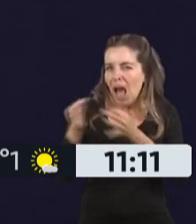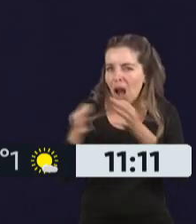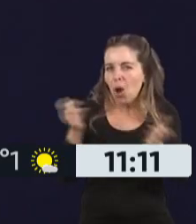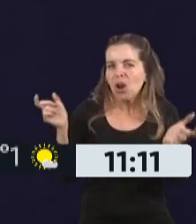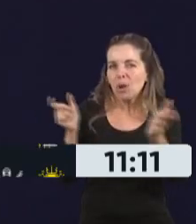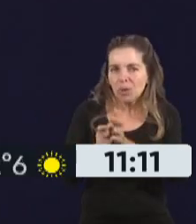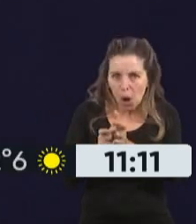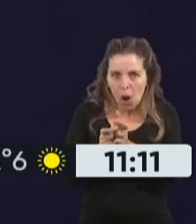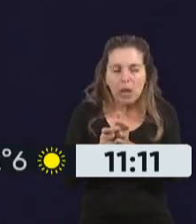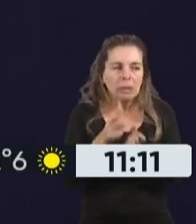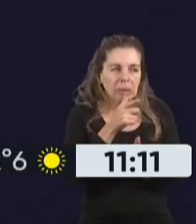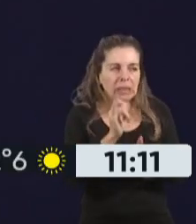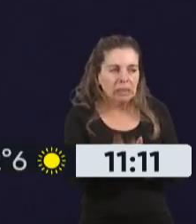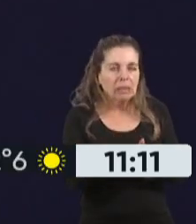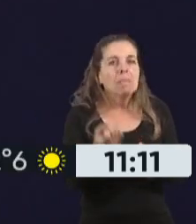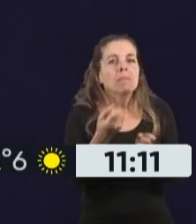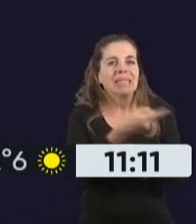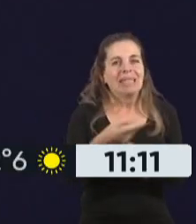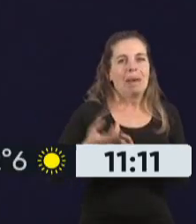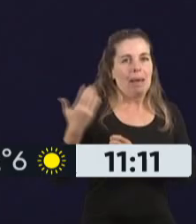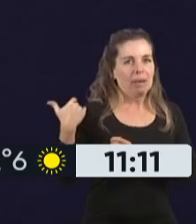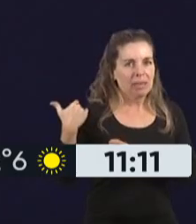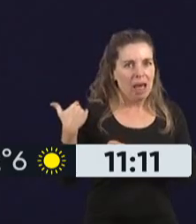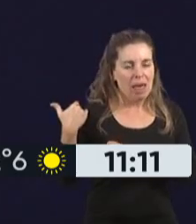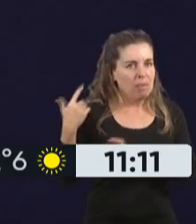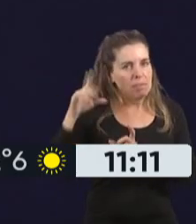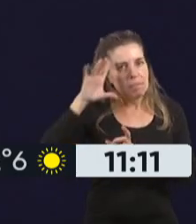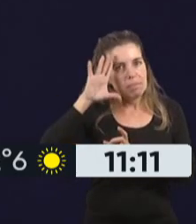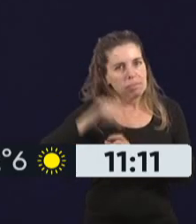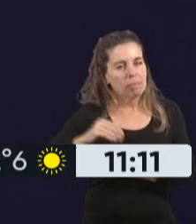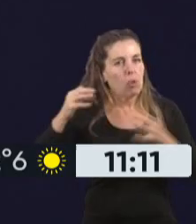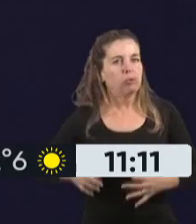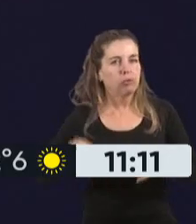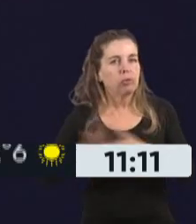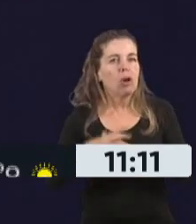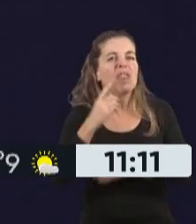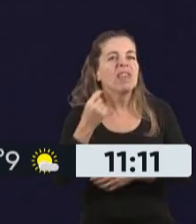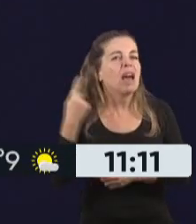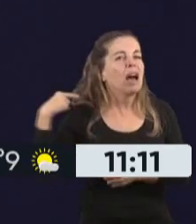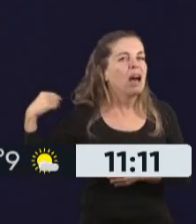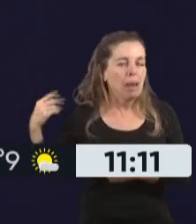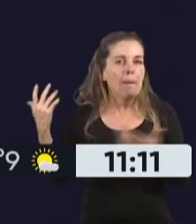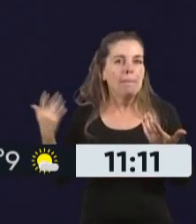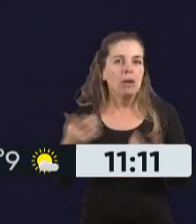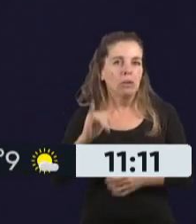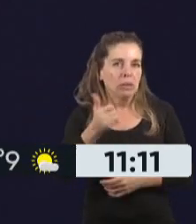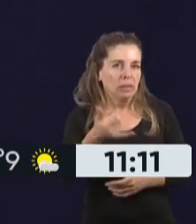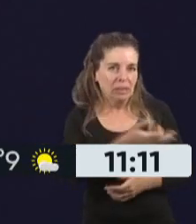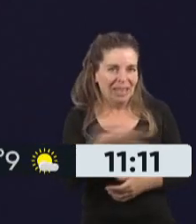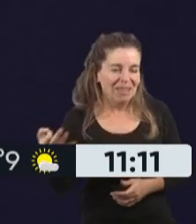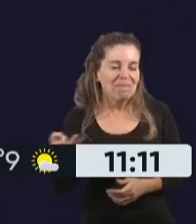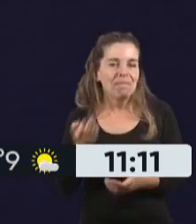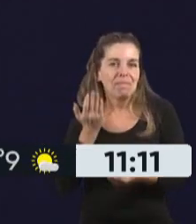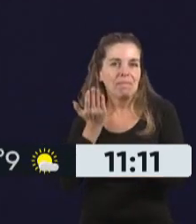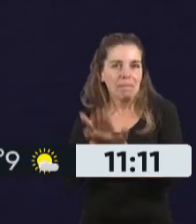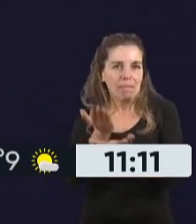la semana pasada, la verdad que ahora no tengo la fecha en mi memoria, y efectivamente lo que vamos a